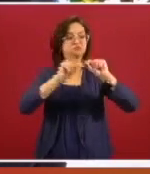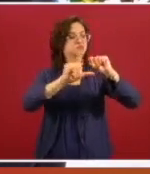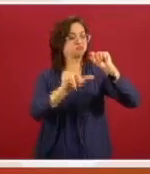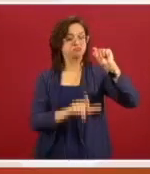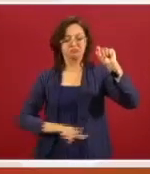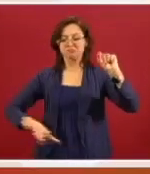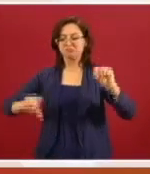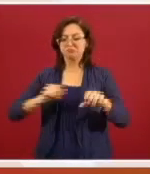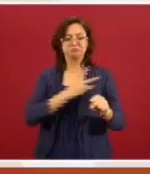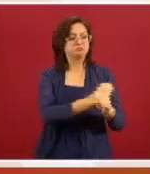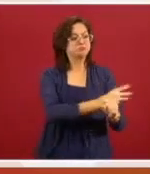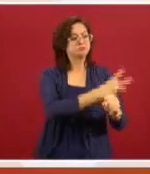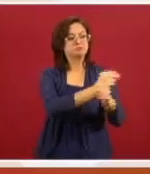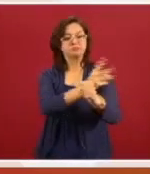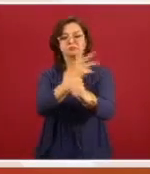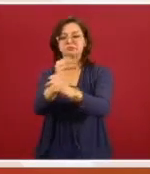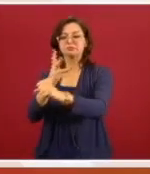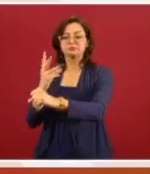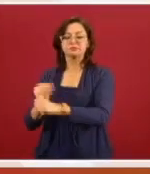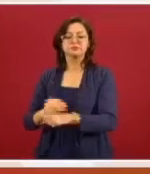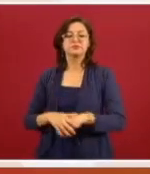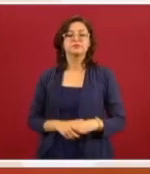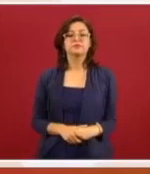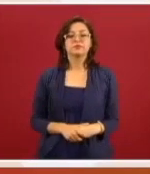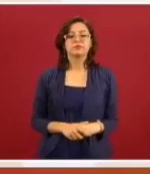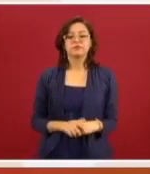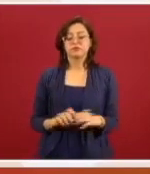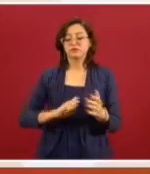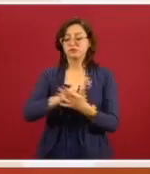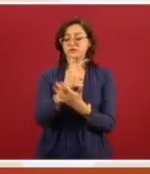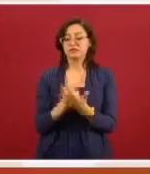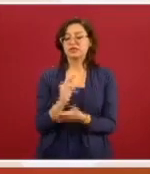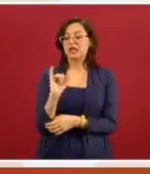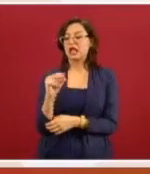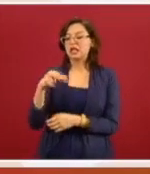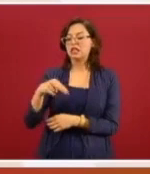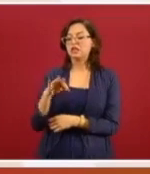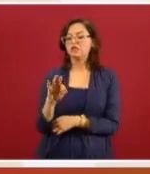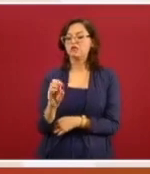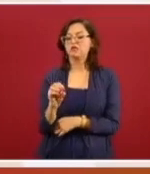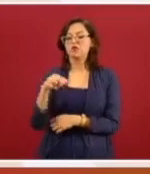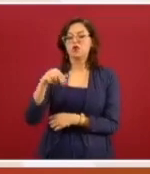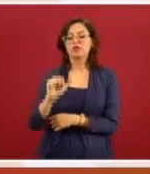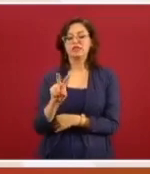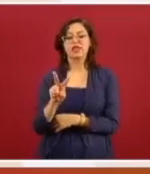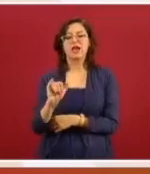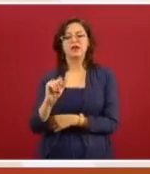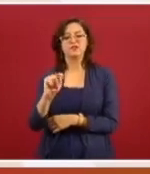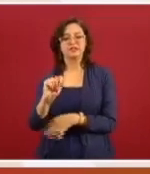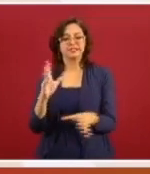país. El Infonavit ha otorgado